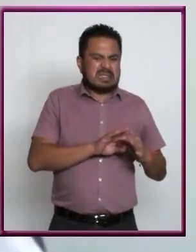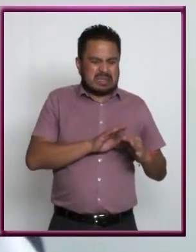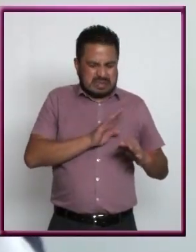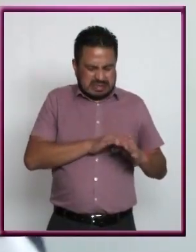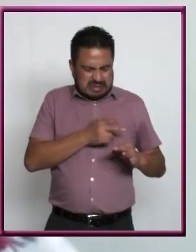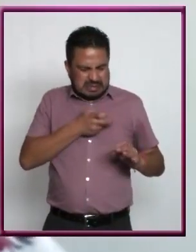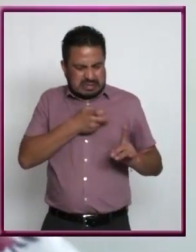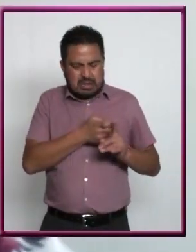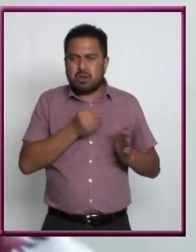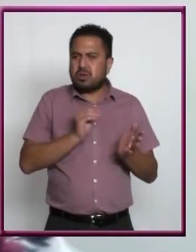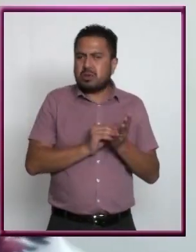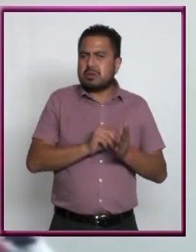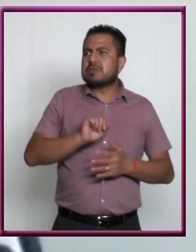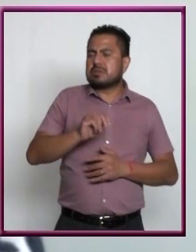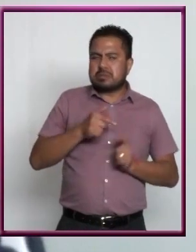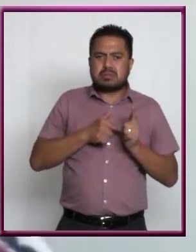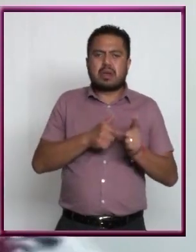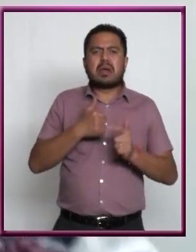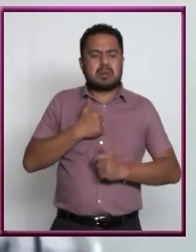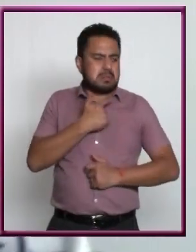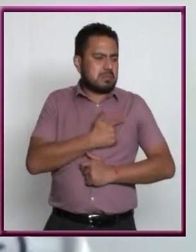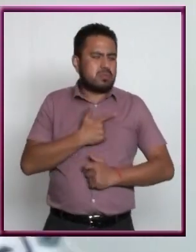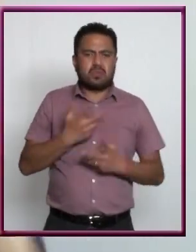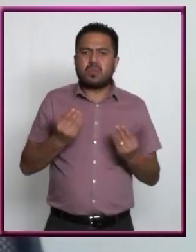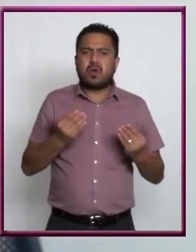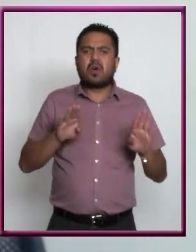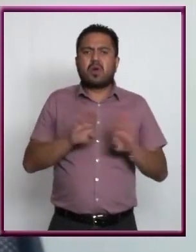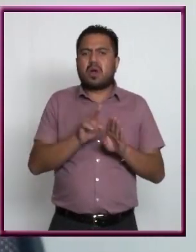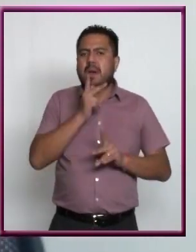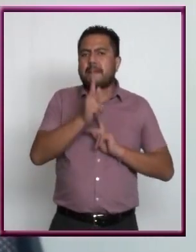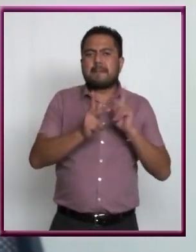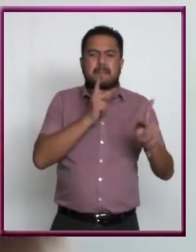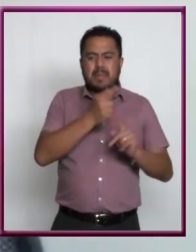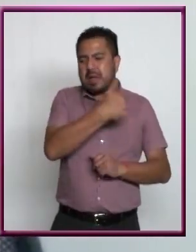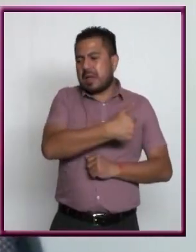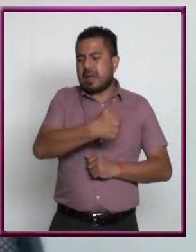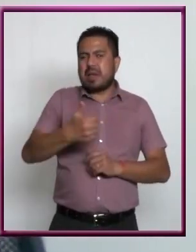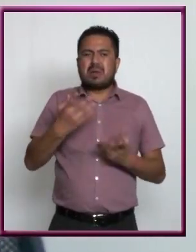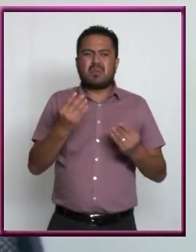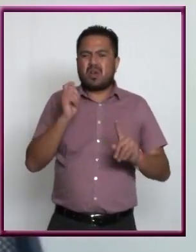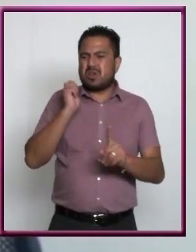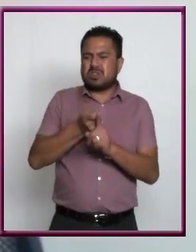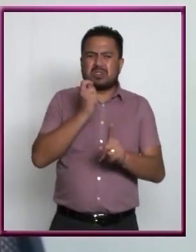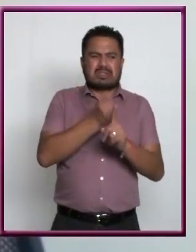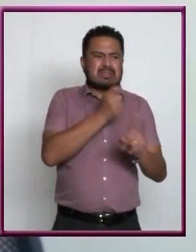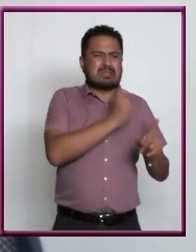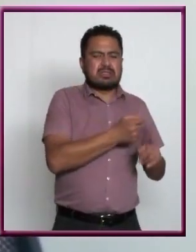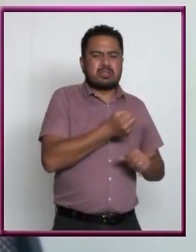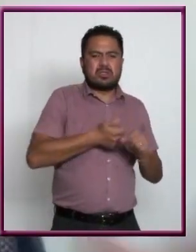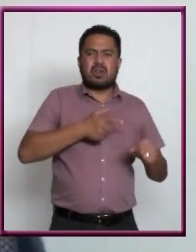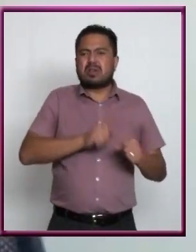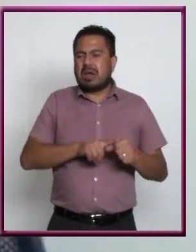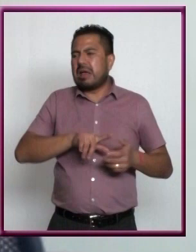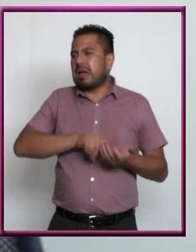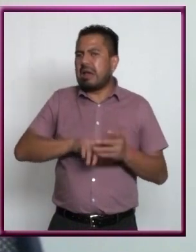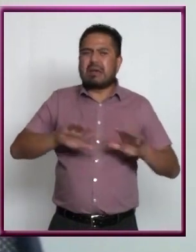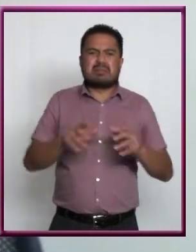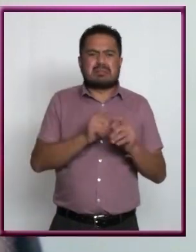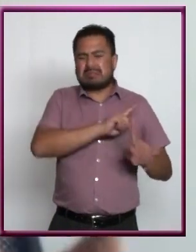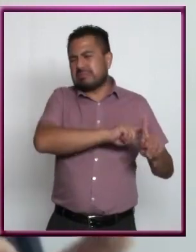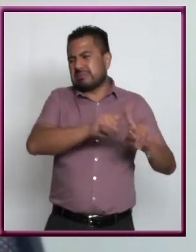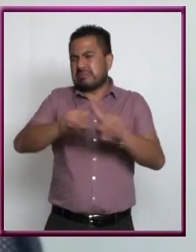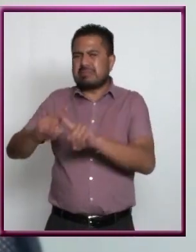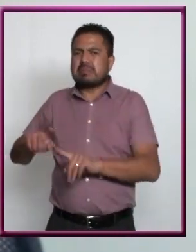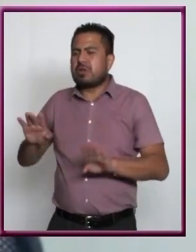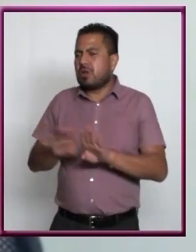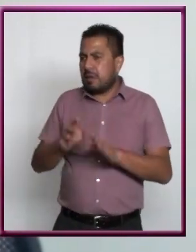poco ñoña, y sí lo soy, pero a mí me gusta mucho, ¿no? Saber que cada palabra puede tener tantos significados o que ha añadido significados